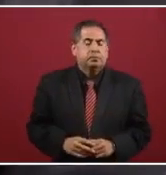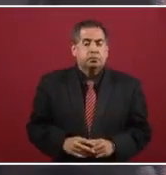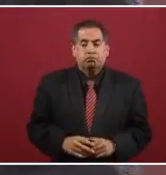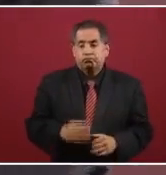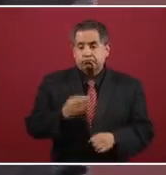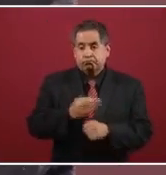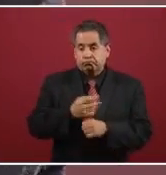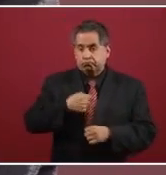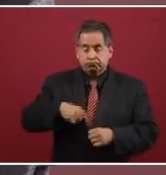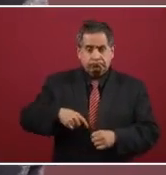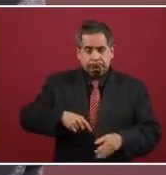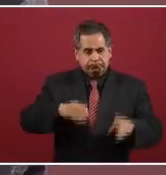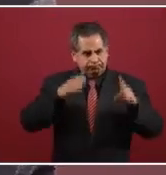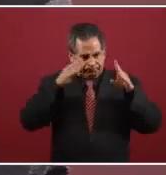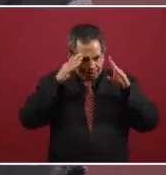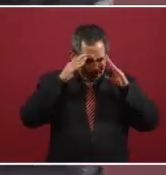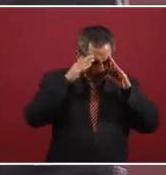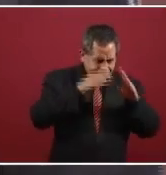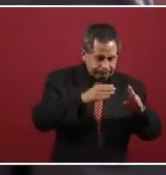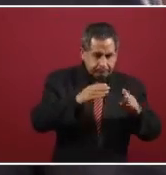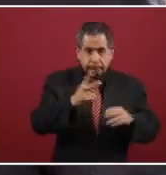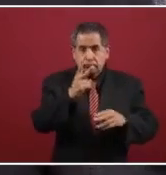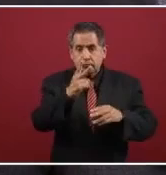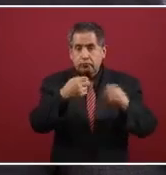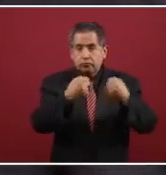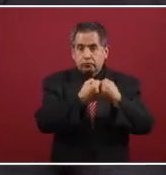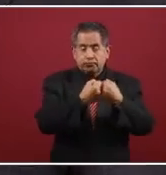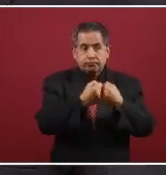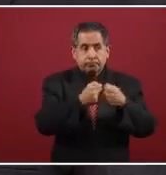estamos atendiendo las dos fronteras.